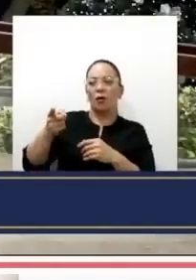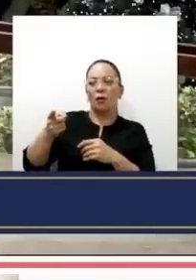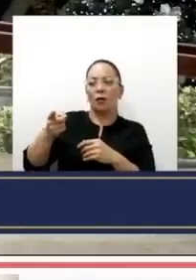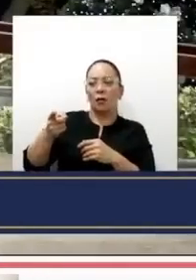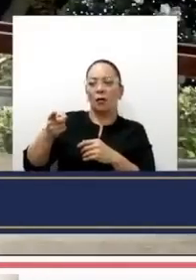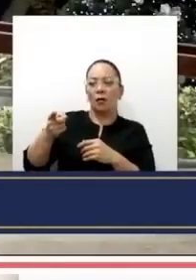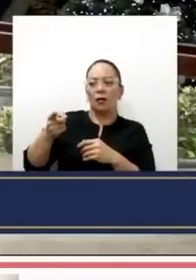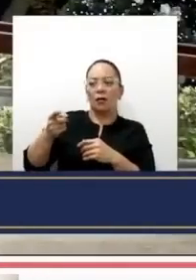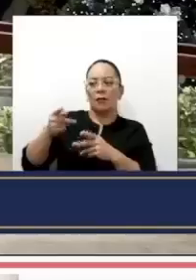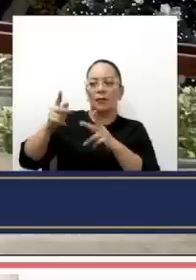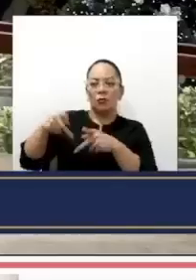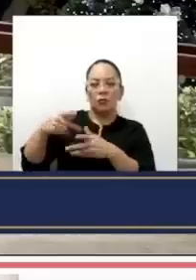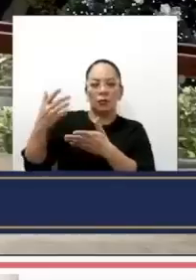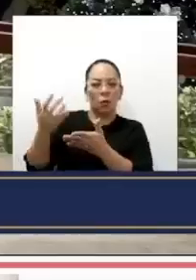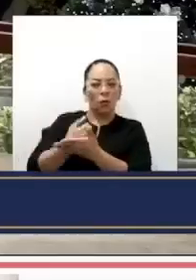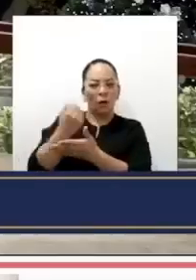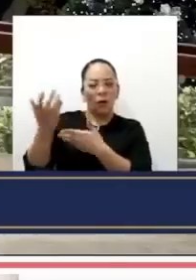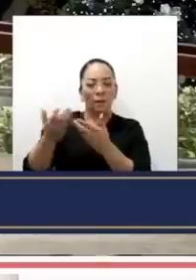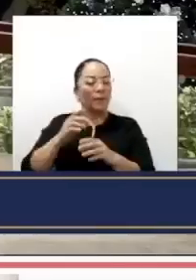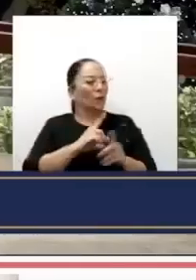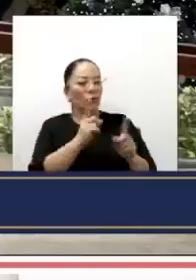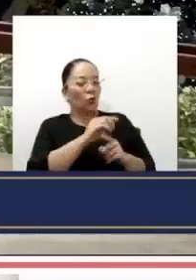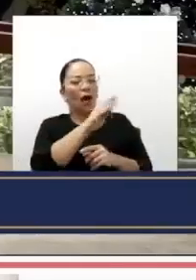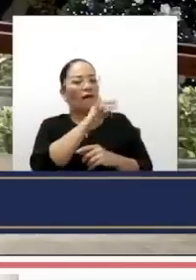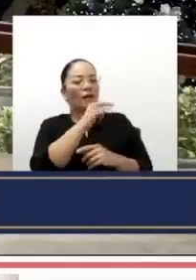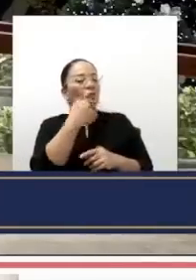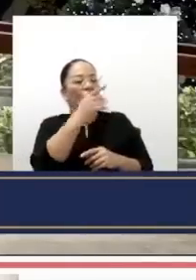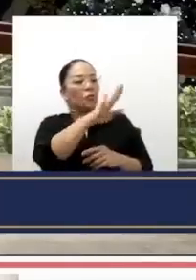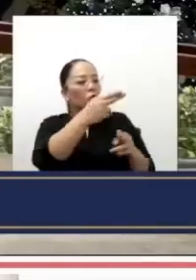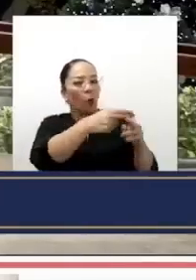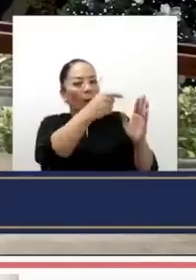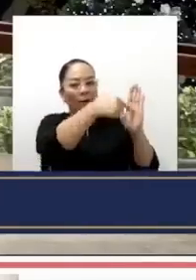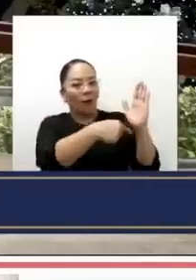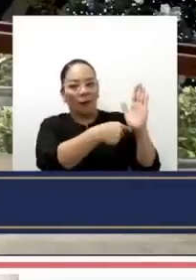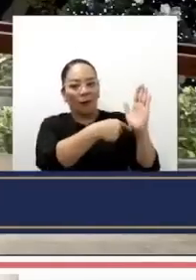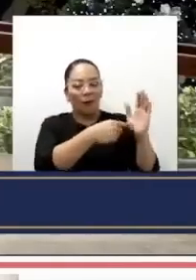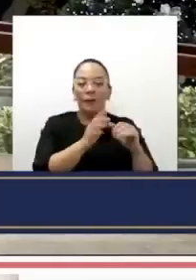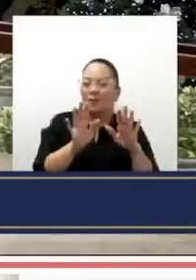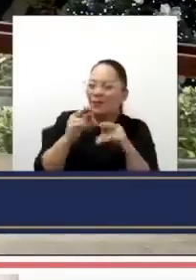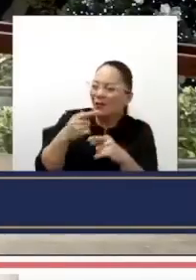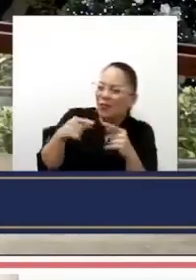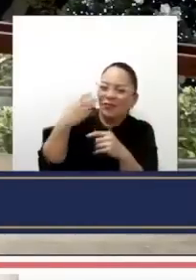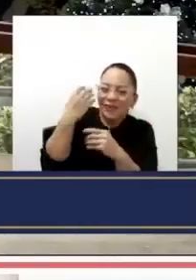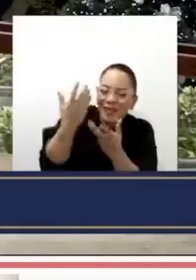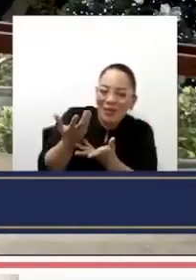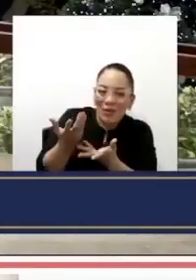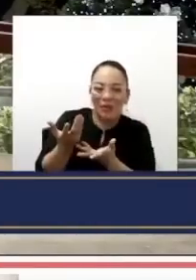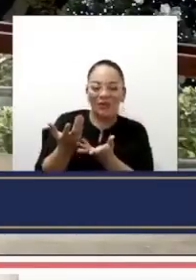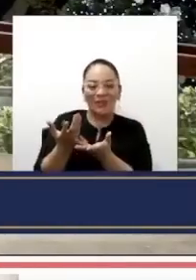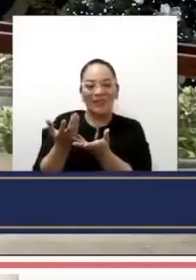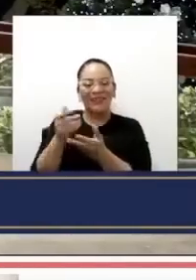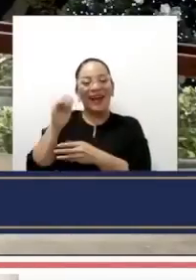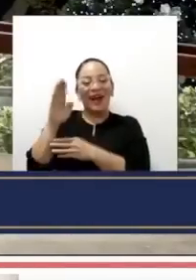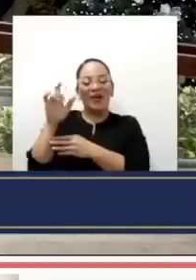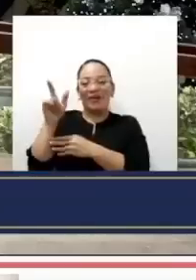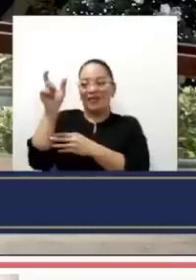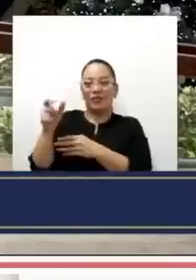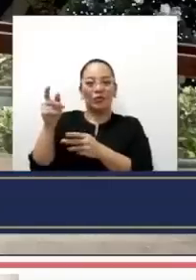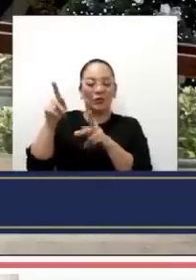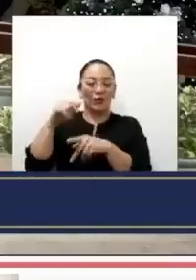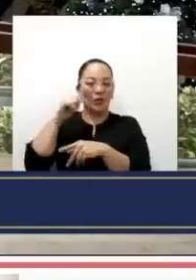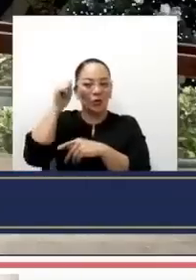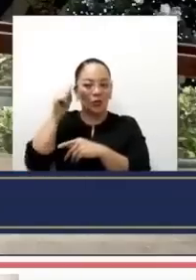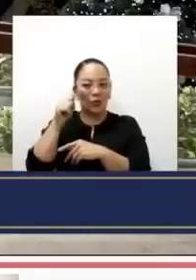a gota? No, pero es que ni siquiera don Abel cita su nombre. No, por eso es que lo más ridículo es, don Abel es un hombre adulto, ¿no?